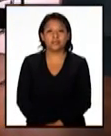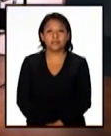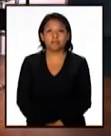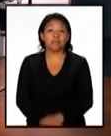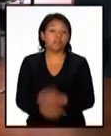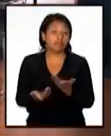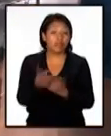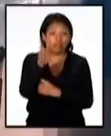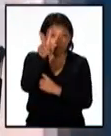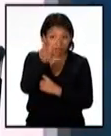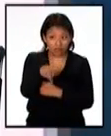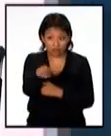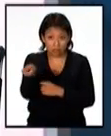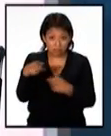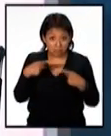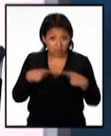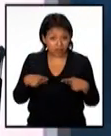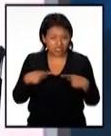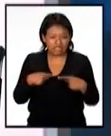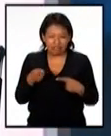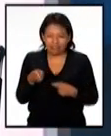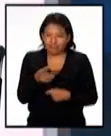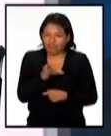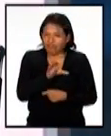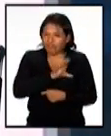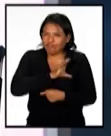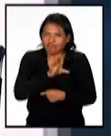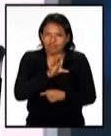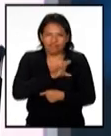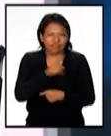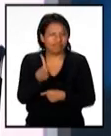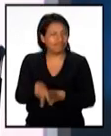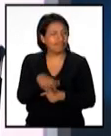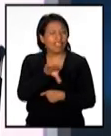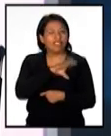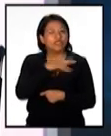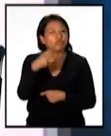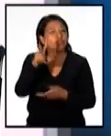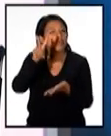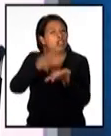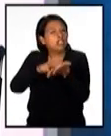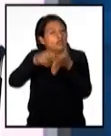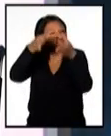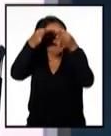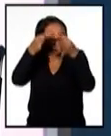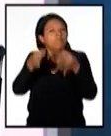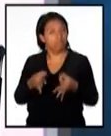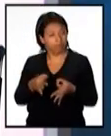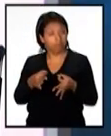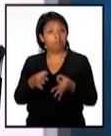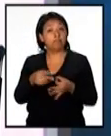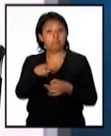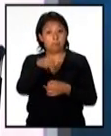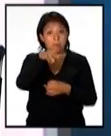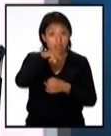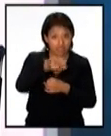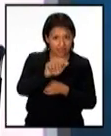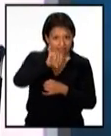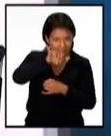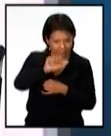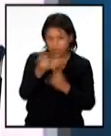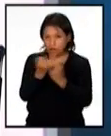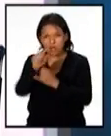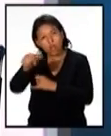Bueno, la verdad es que estos personajes son entrañables por esa dignidad, pero tanto María Isabel como